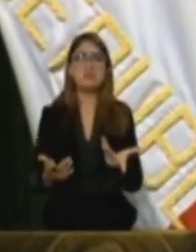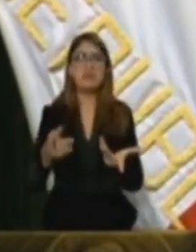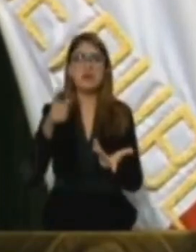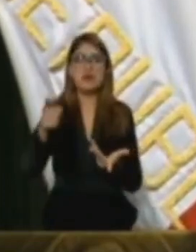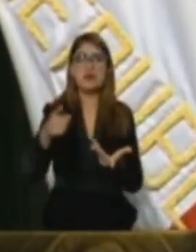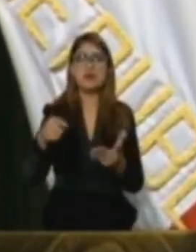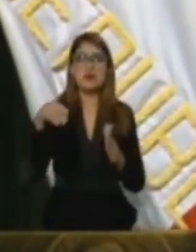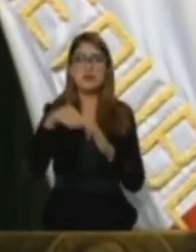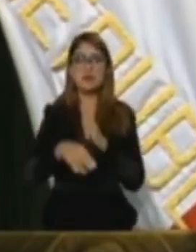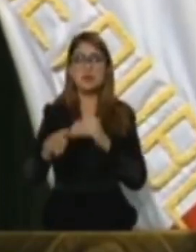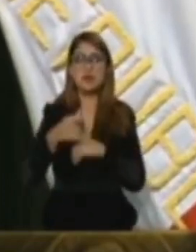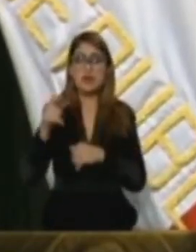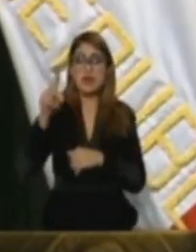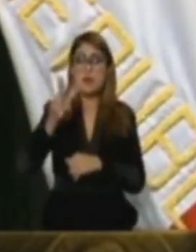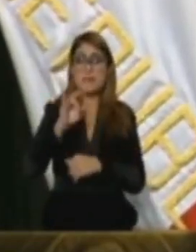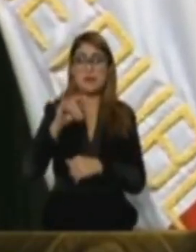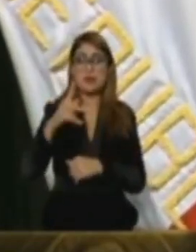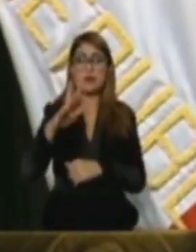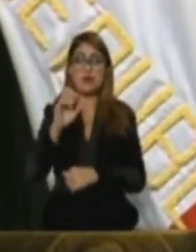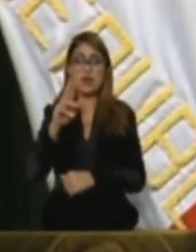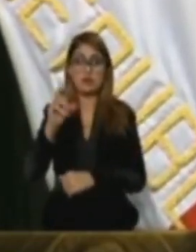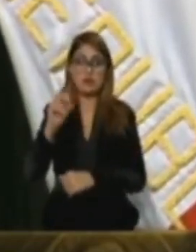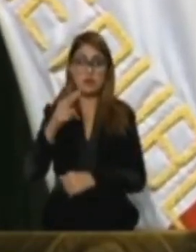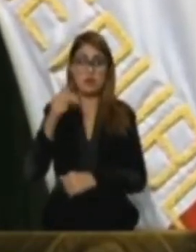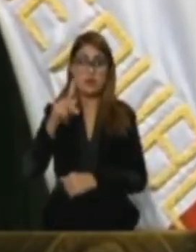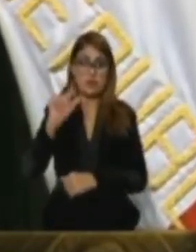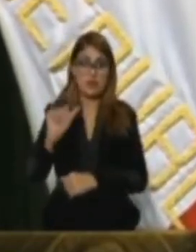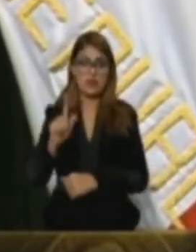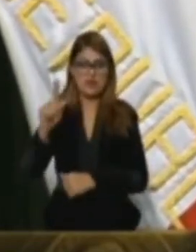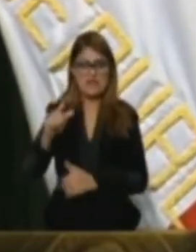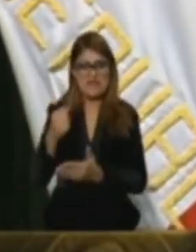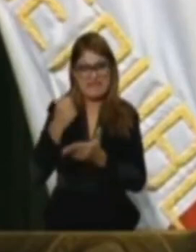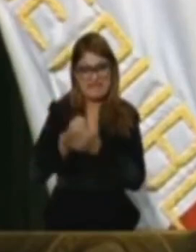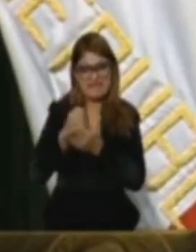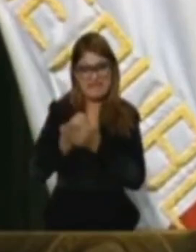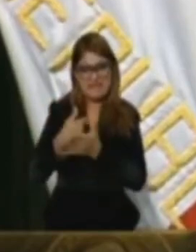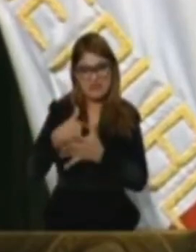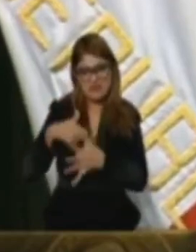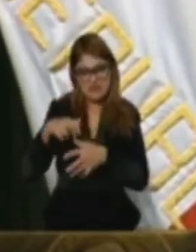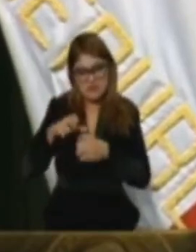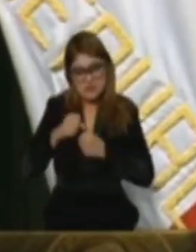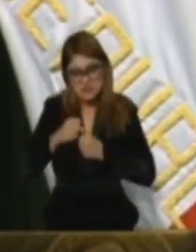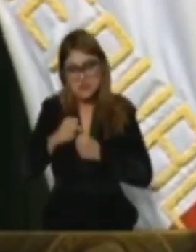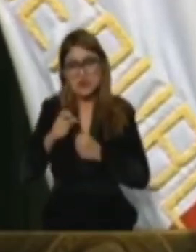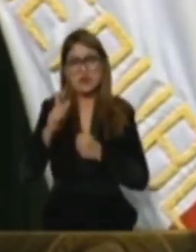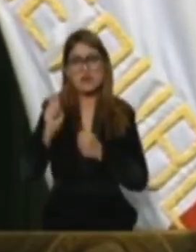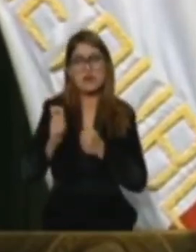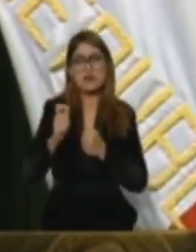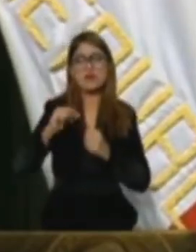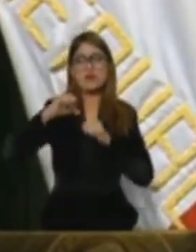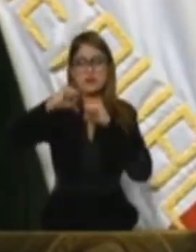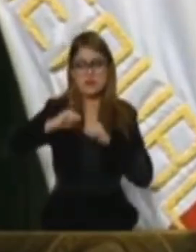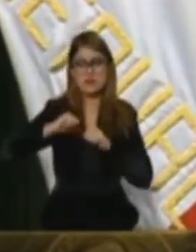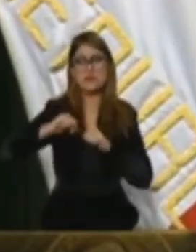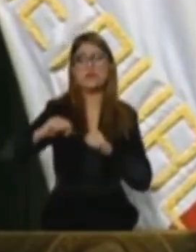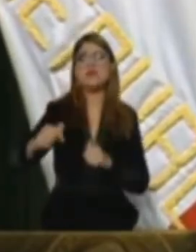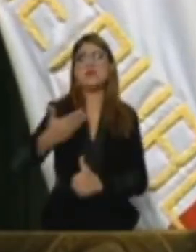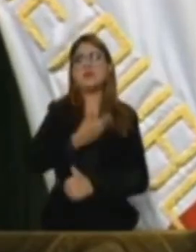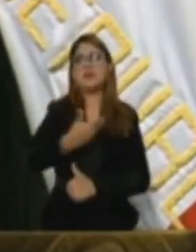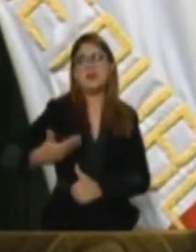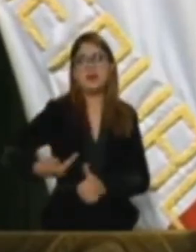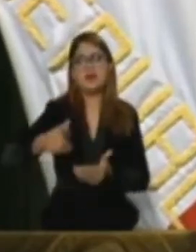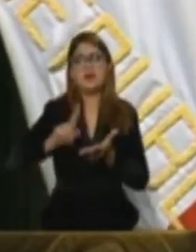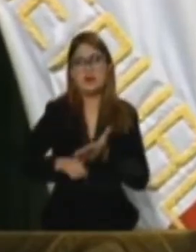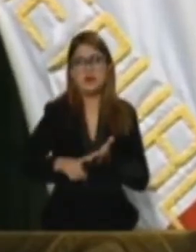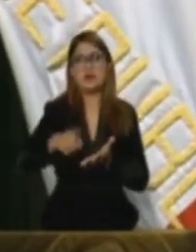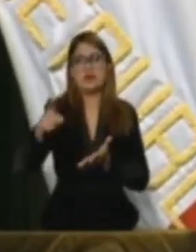se ha adueñado tanto del poder que, para asegurar el triunfo de su candidatura a la presidencia de la República en la parodia de